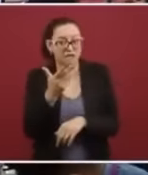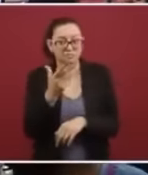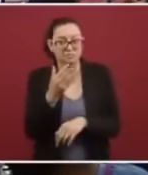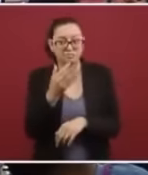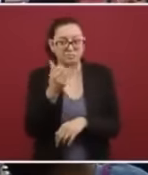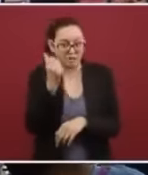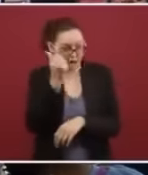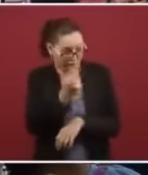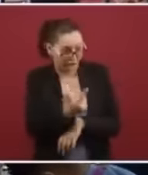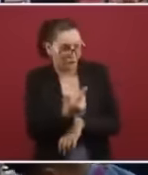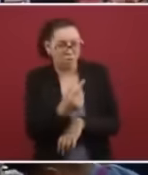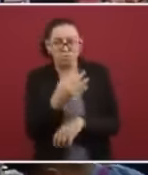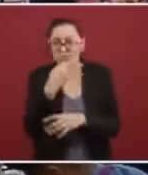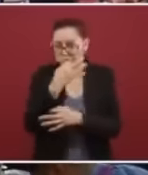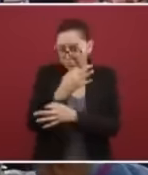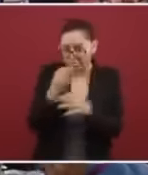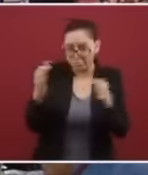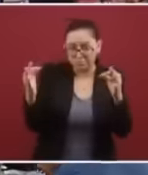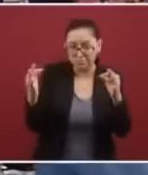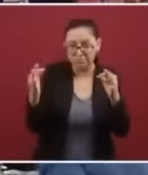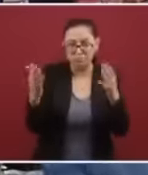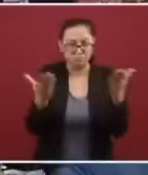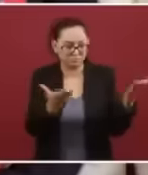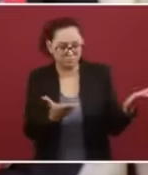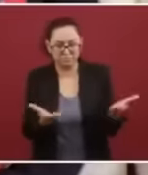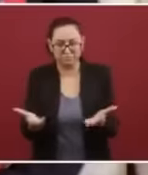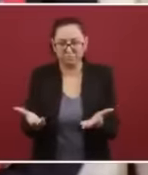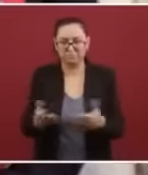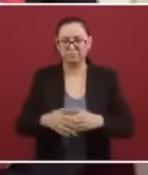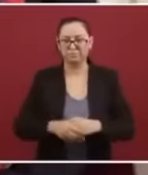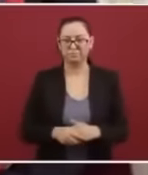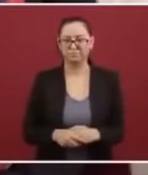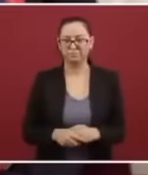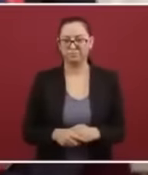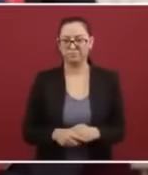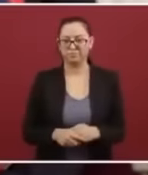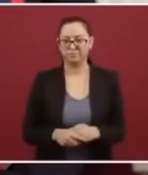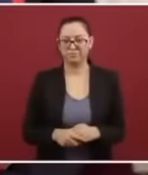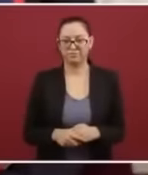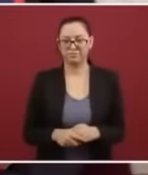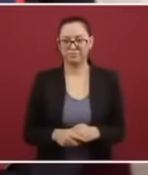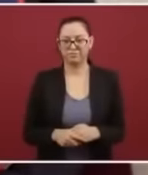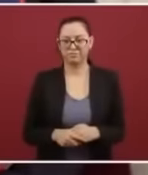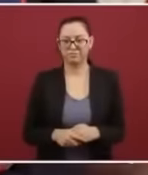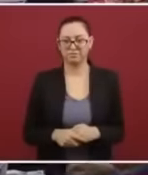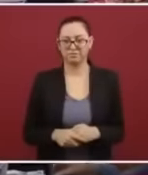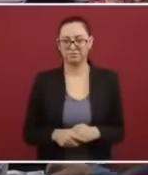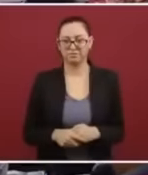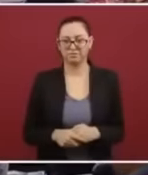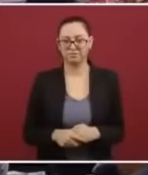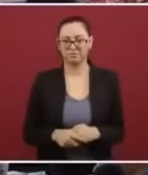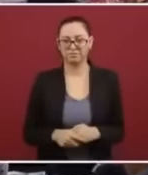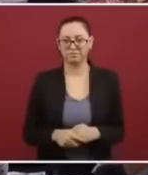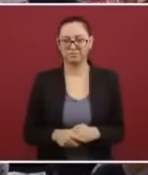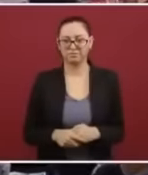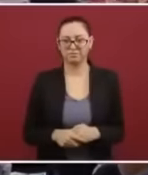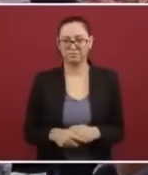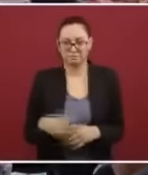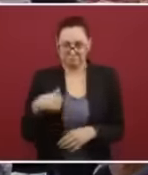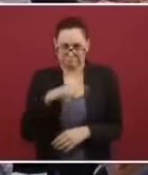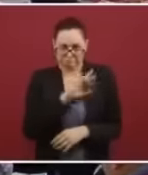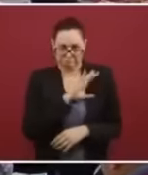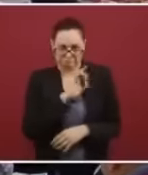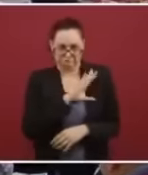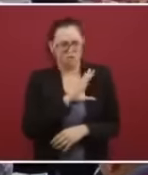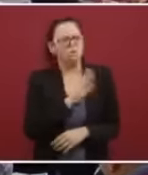palabra, pues que lo haga. ¿Aquí? ¿Acá? Me da miedo.